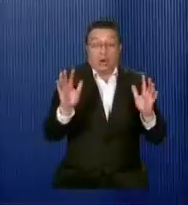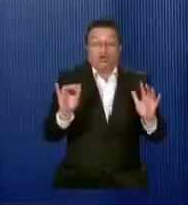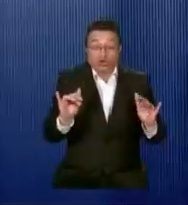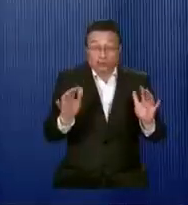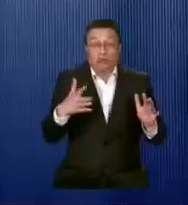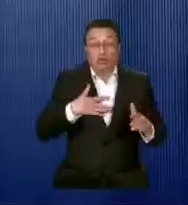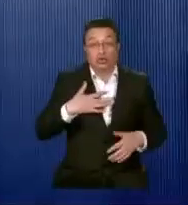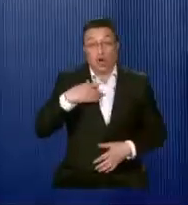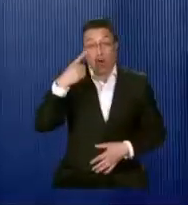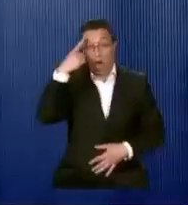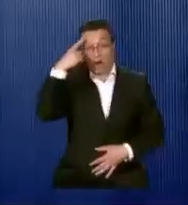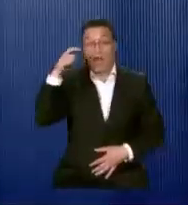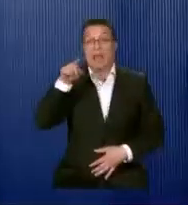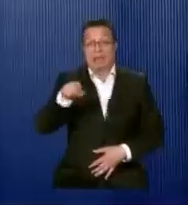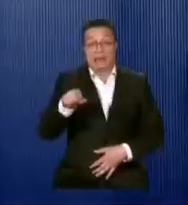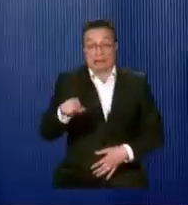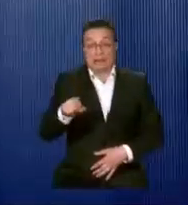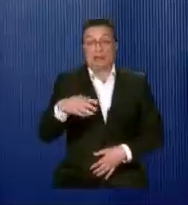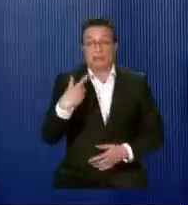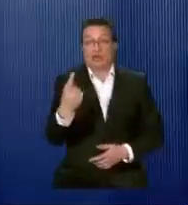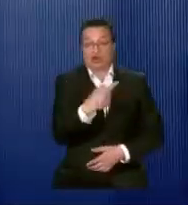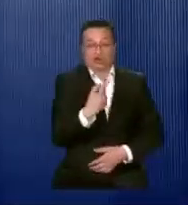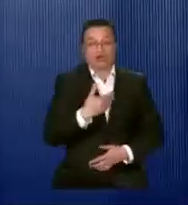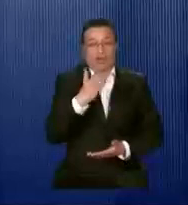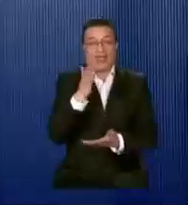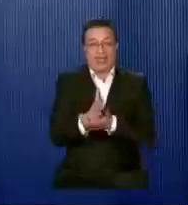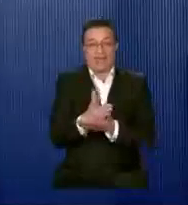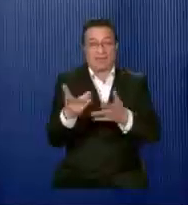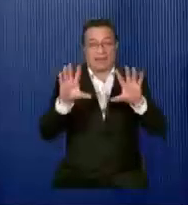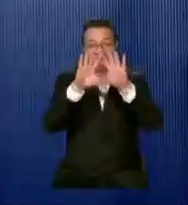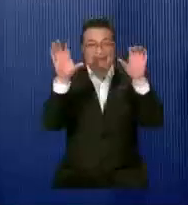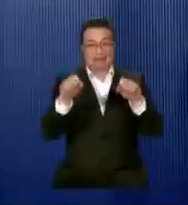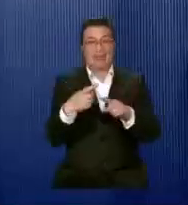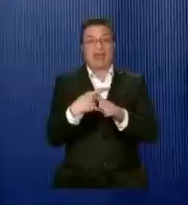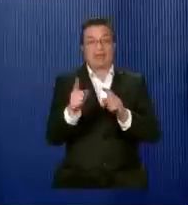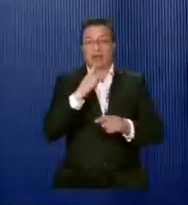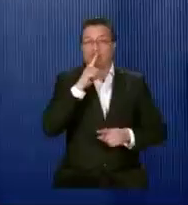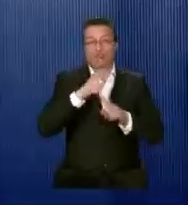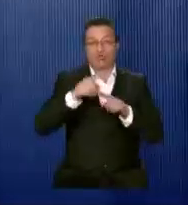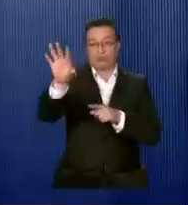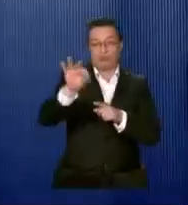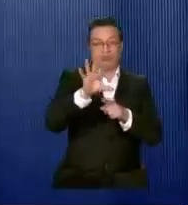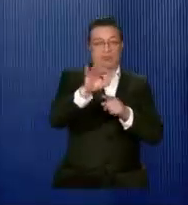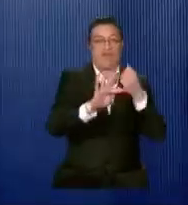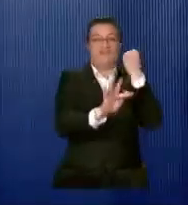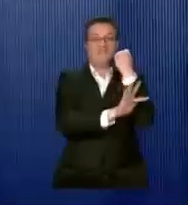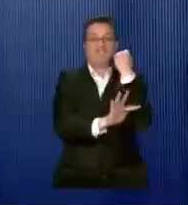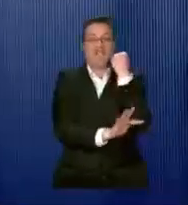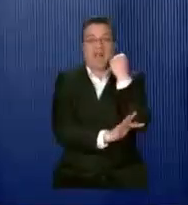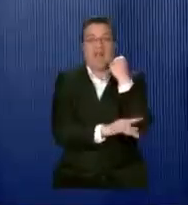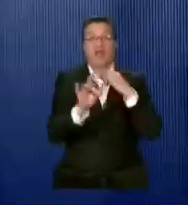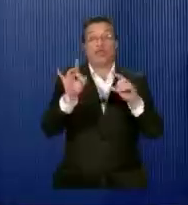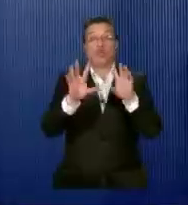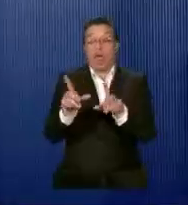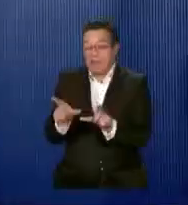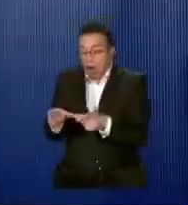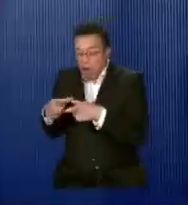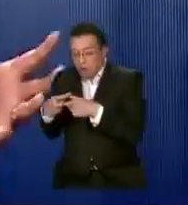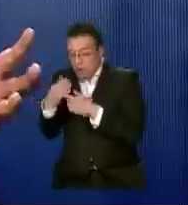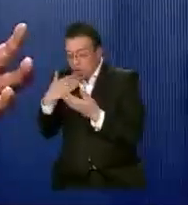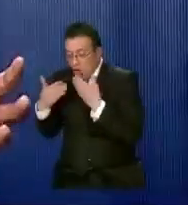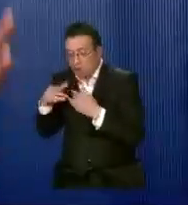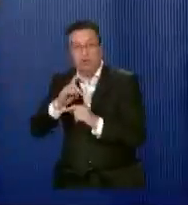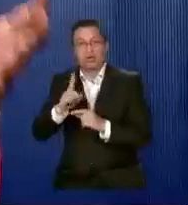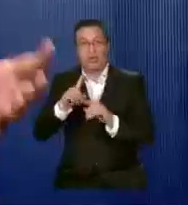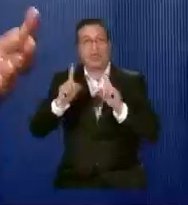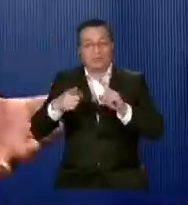que esto lo que remueve es que nosotros tenemos que tener un sistema distinto de nombramiento de los fiscales. Esto no puede ser solo en una comisión. Tiene que